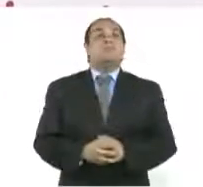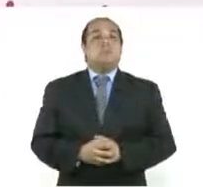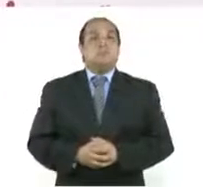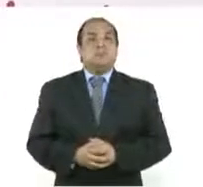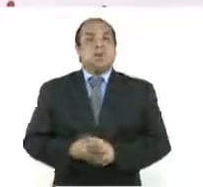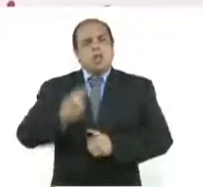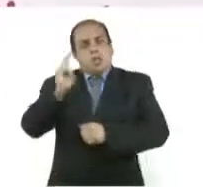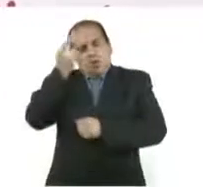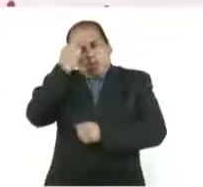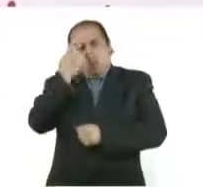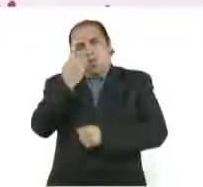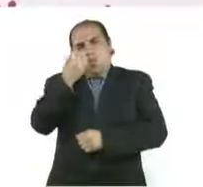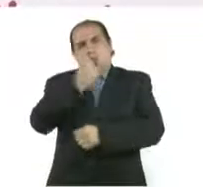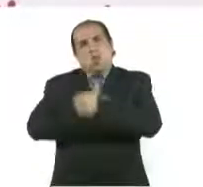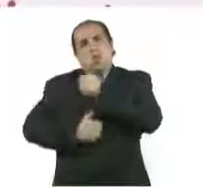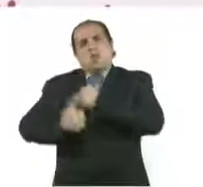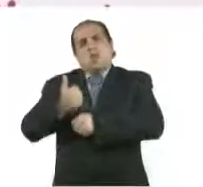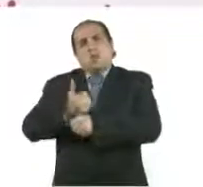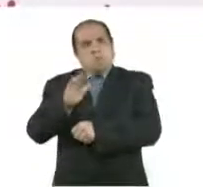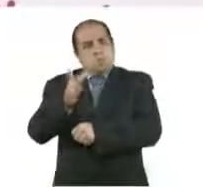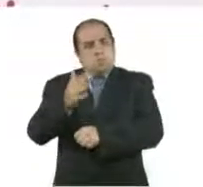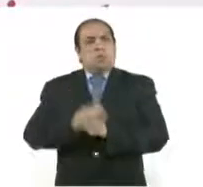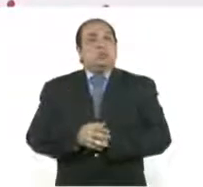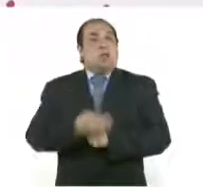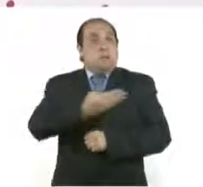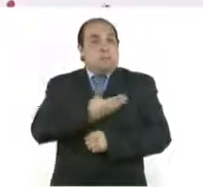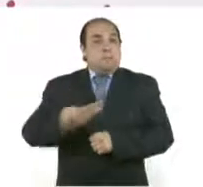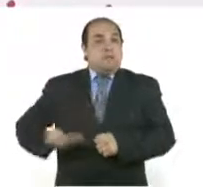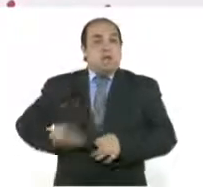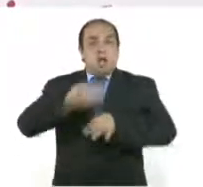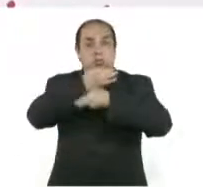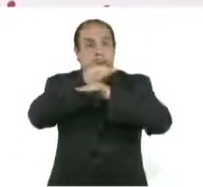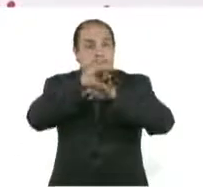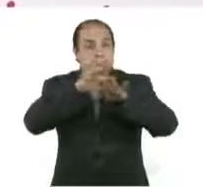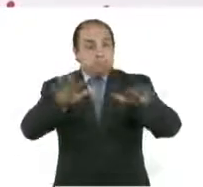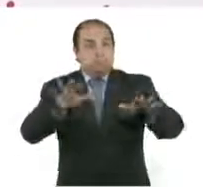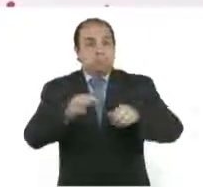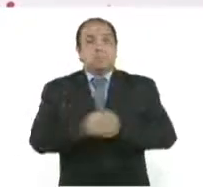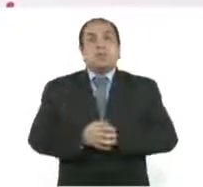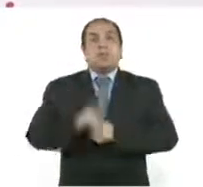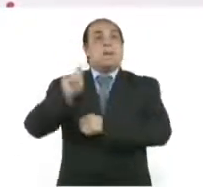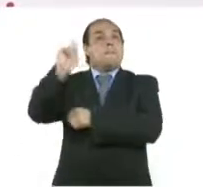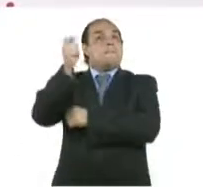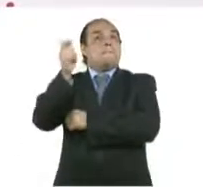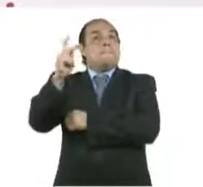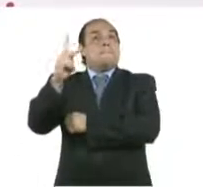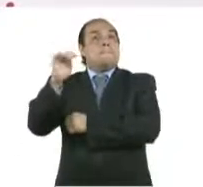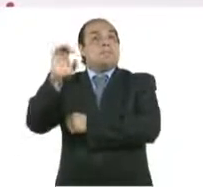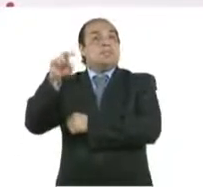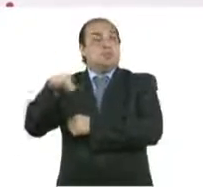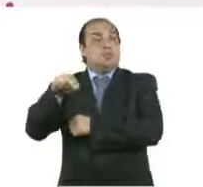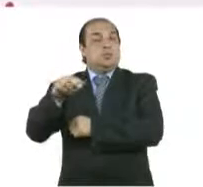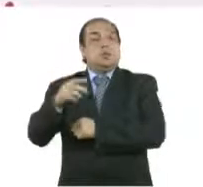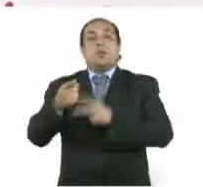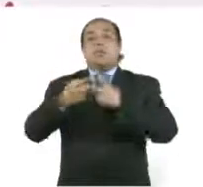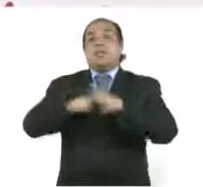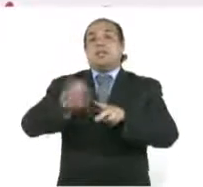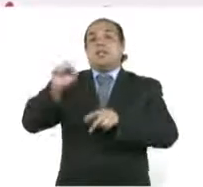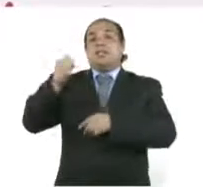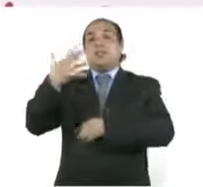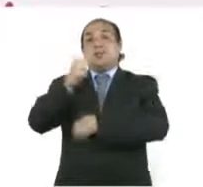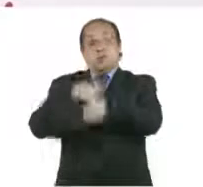hace poco más de un año el presidente anunció que esta pensión iba a ser a partir de los 65